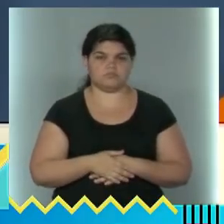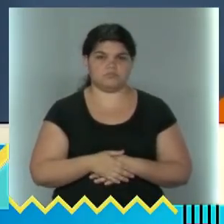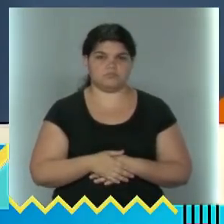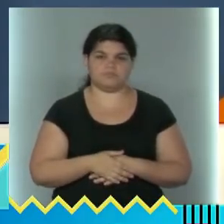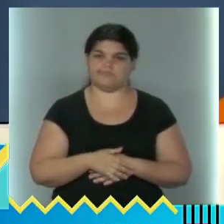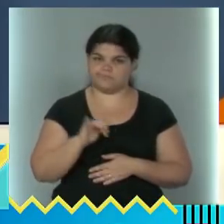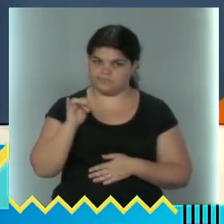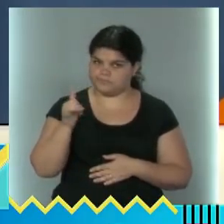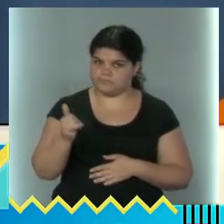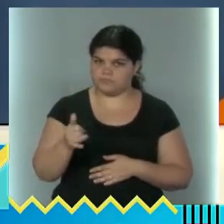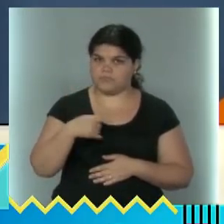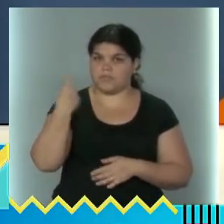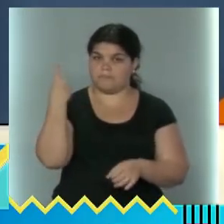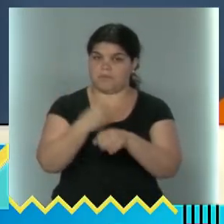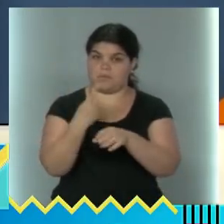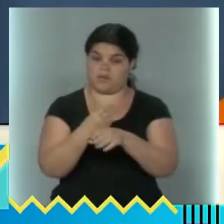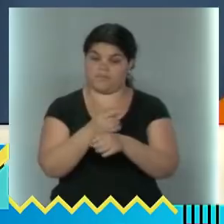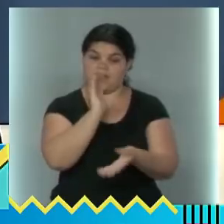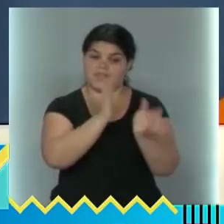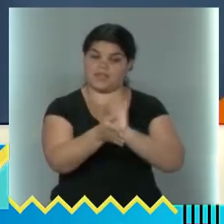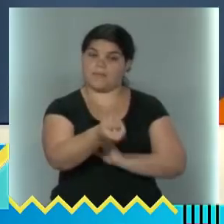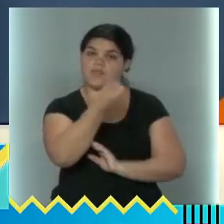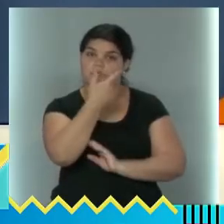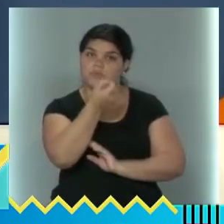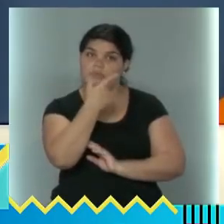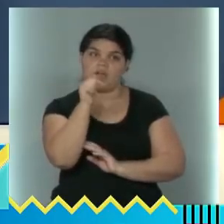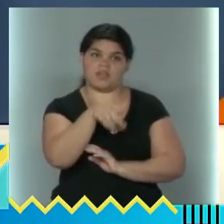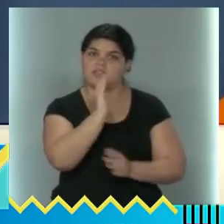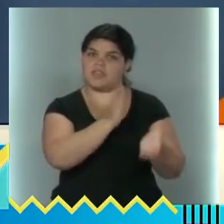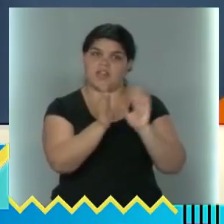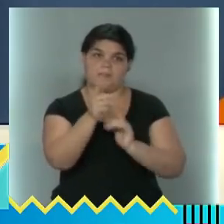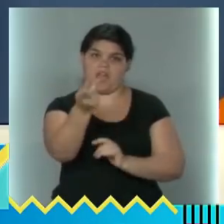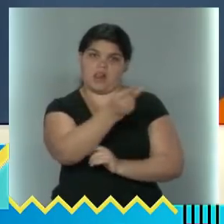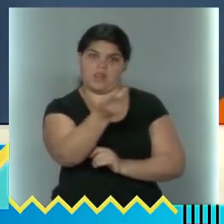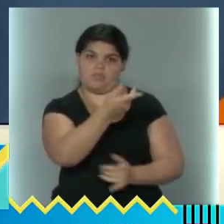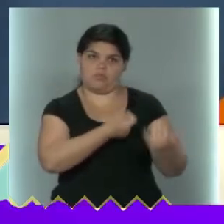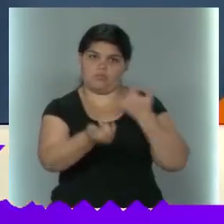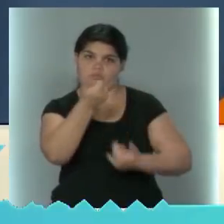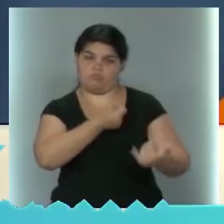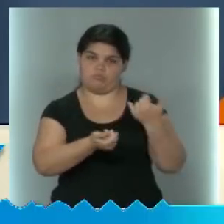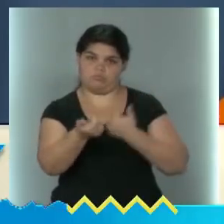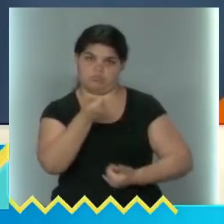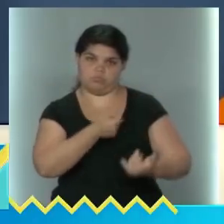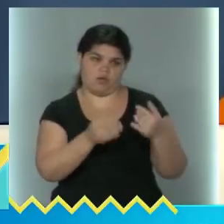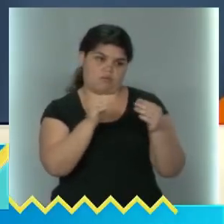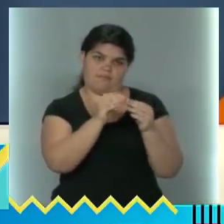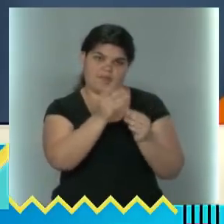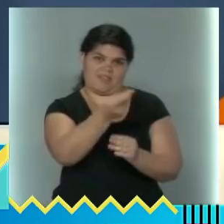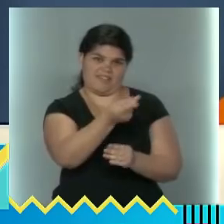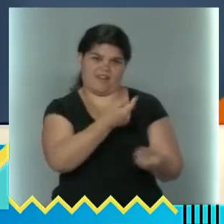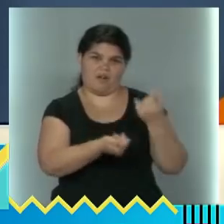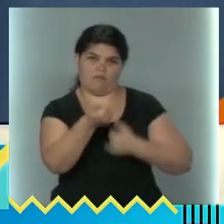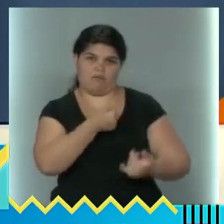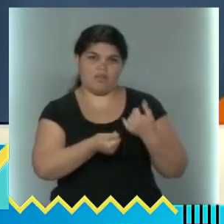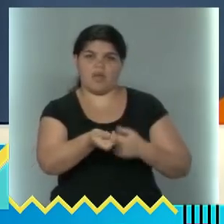que el tratamiento farmacológico acompaña todo el resto de terapia que han hablado las compañeras acá.